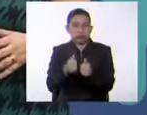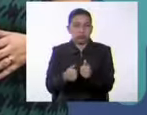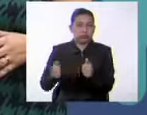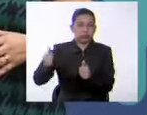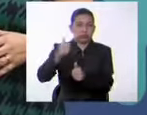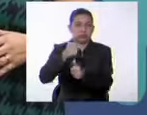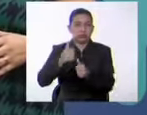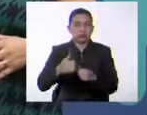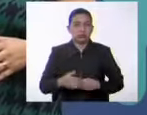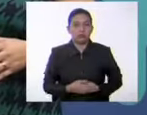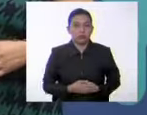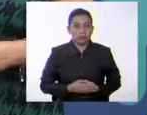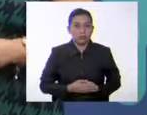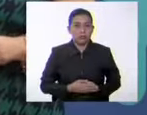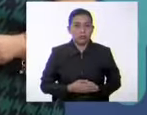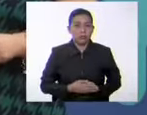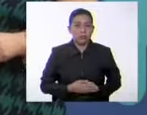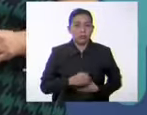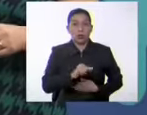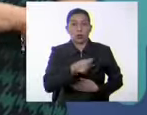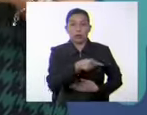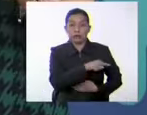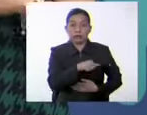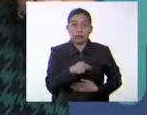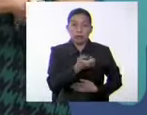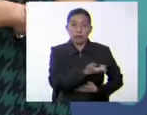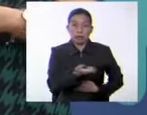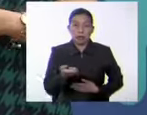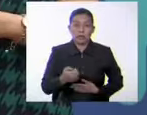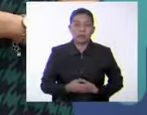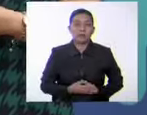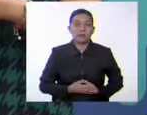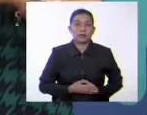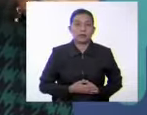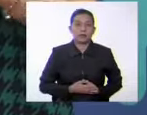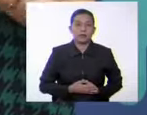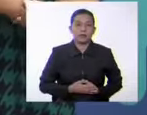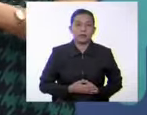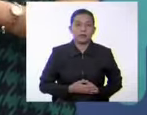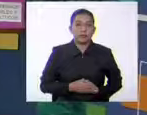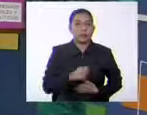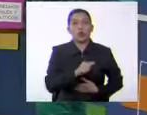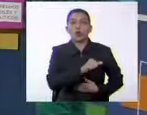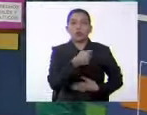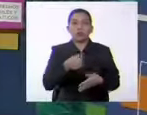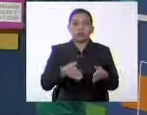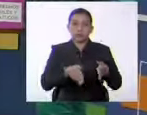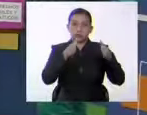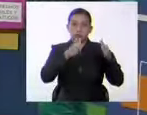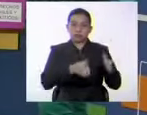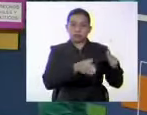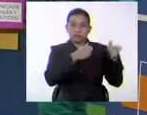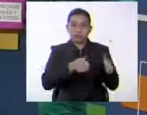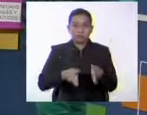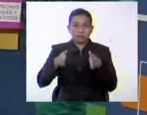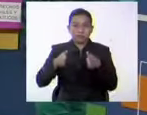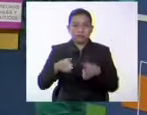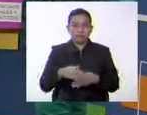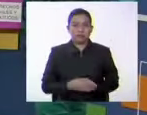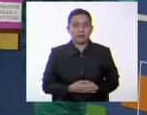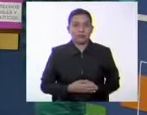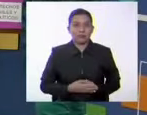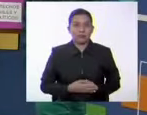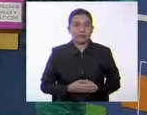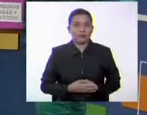estos, digamos, los otros elementos debían tener otro sitio, ¿verdad? Pero también impuestos, y nunca